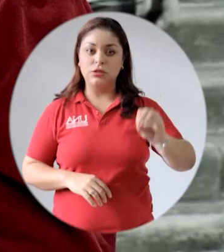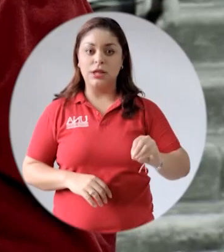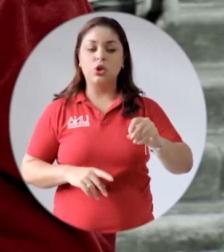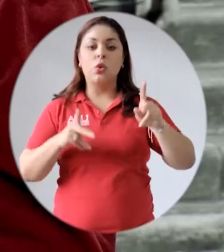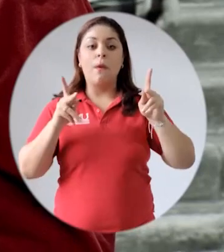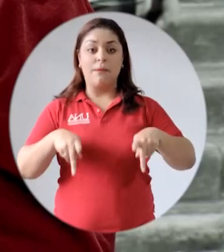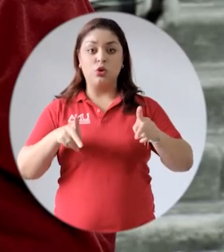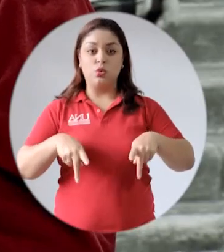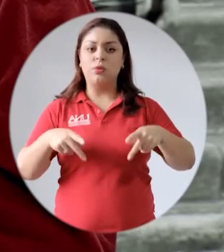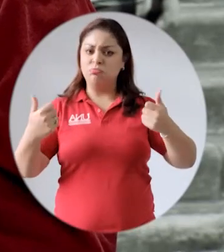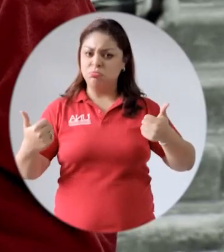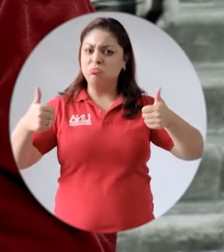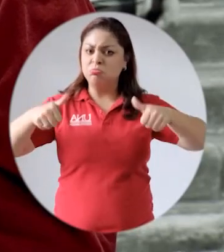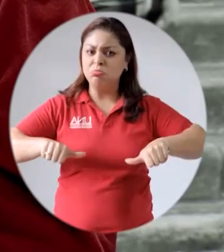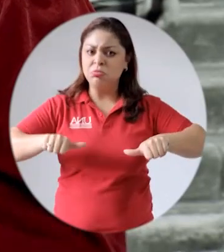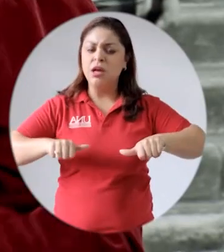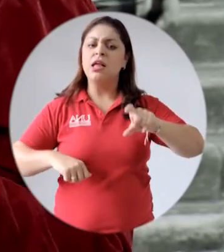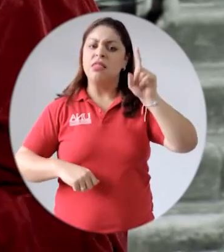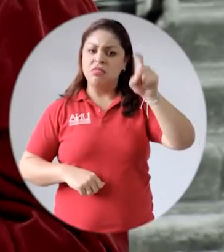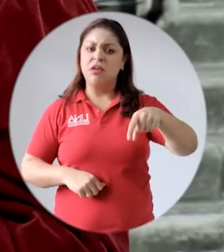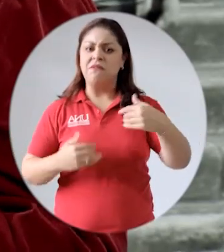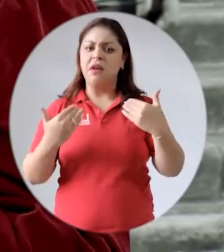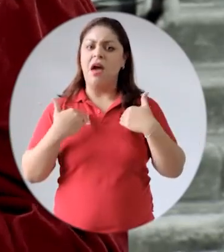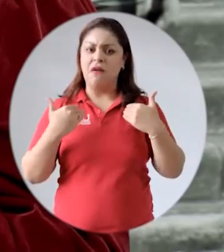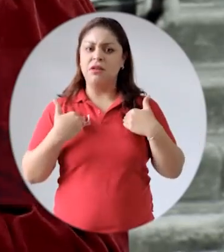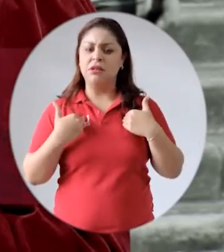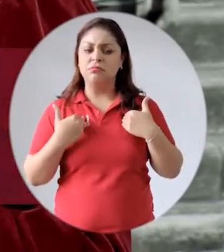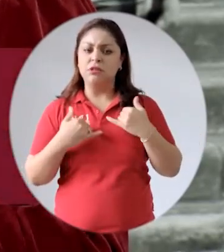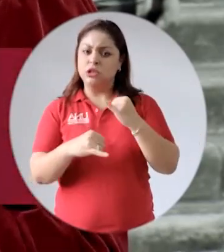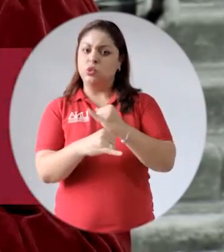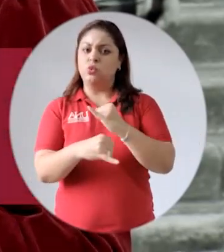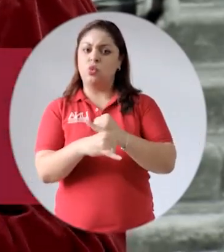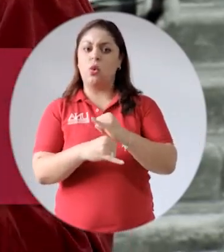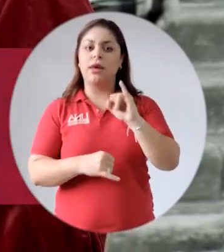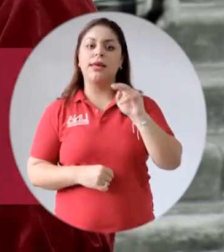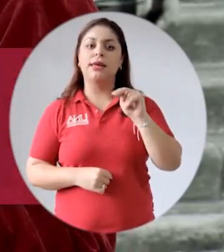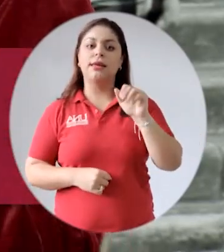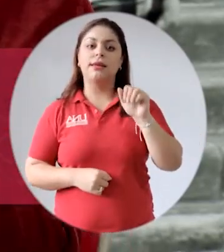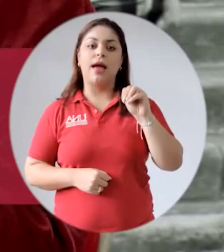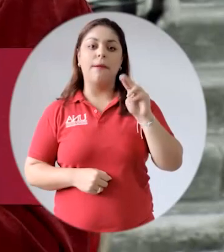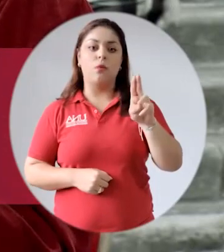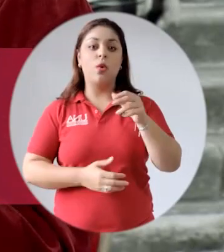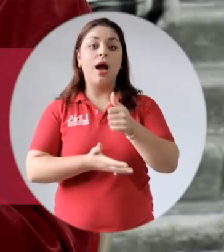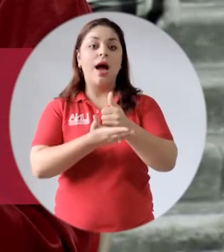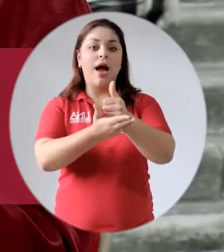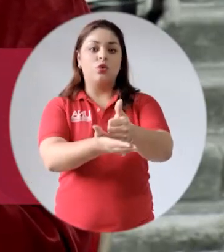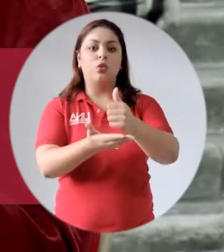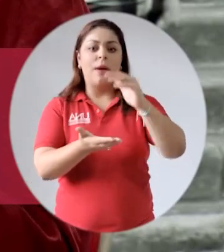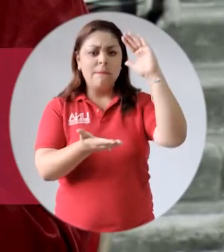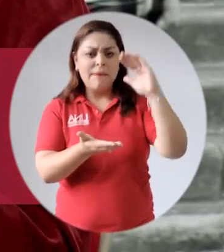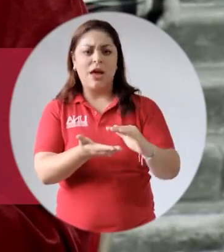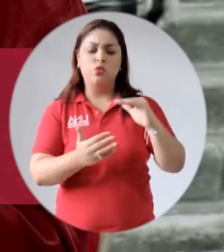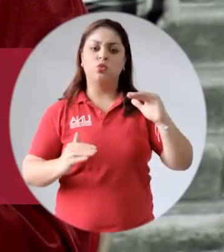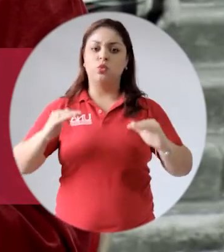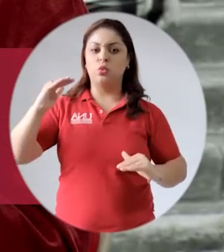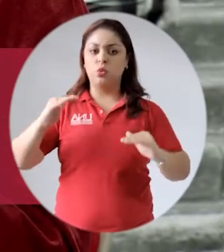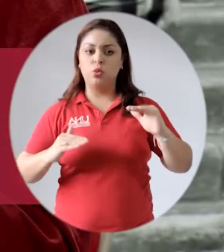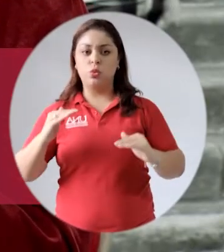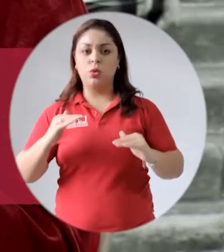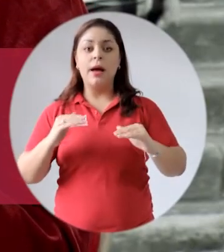Bien importante en lo que mencionaba doña Ana, ¿cómo hacemos para que estos datos, que ya ahora sí cada vez son como más contundentes,